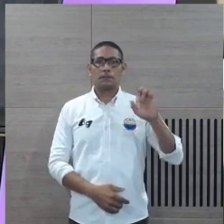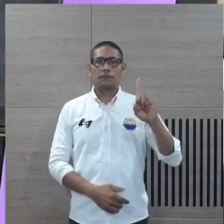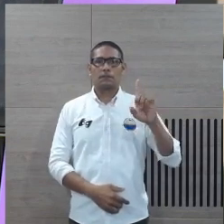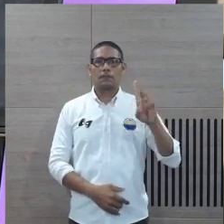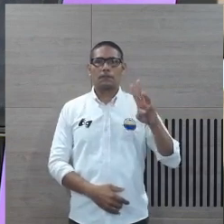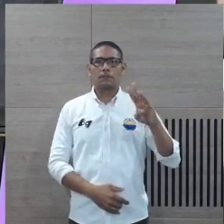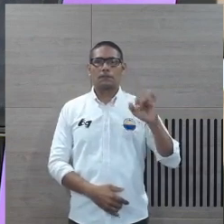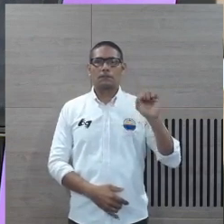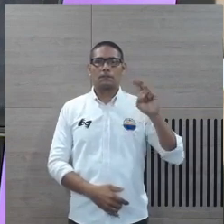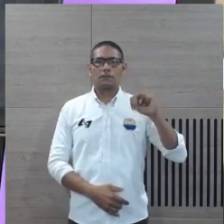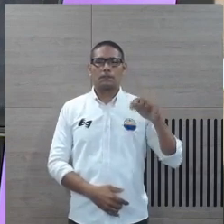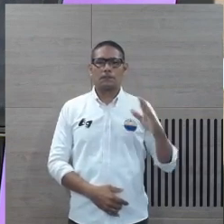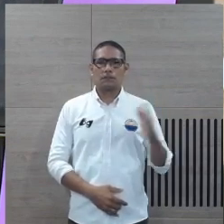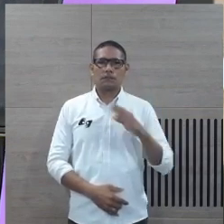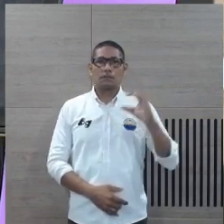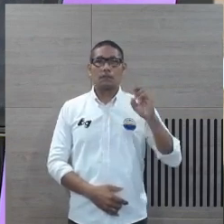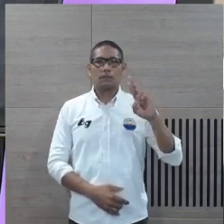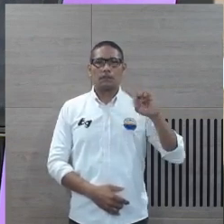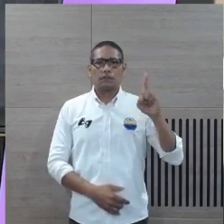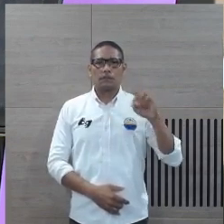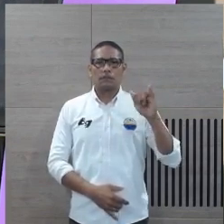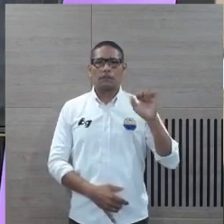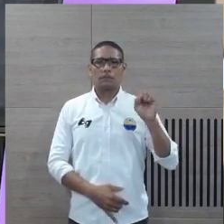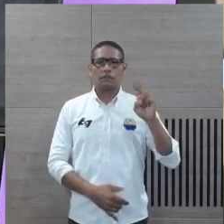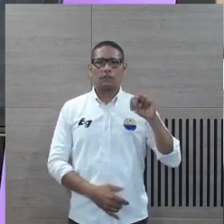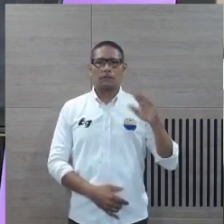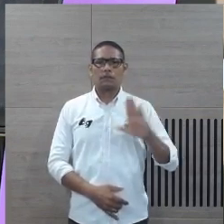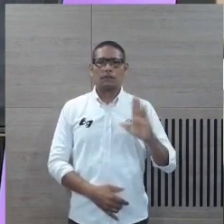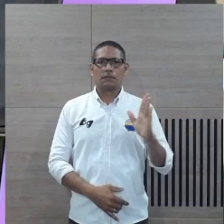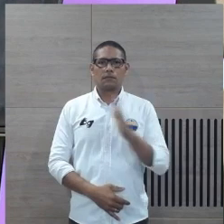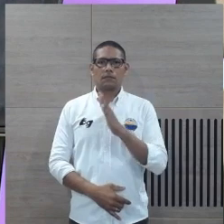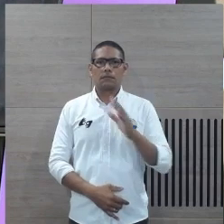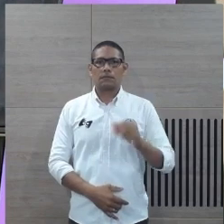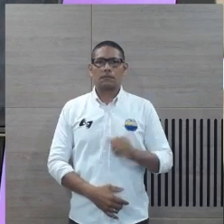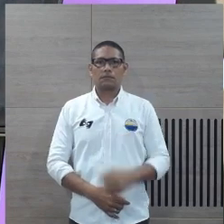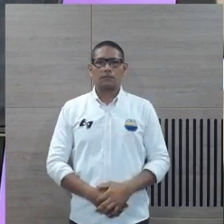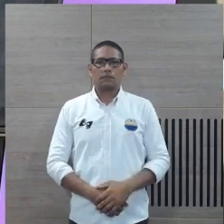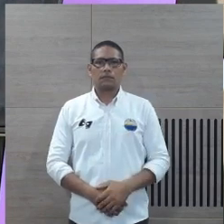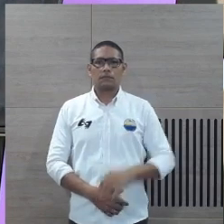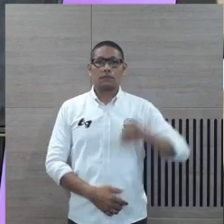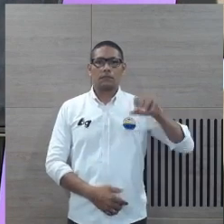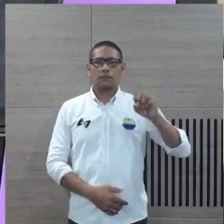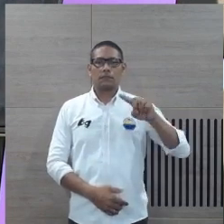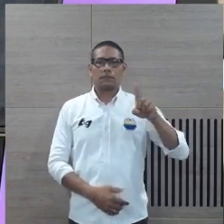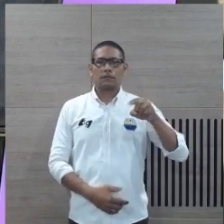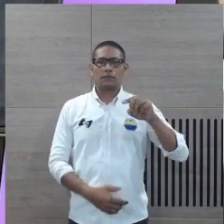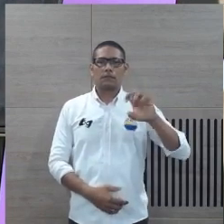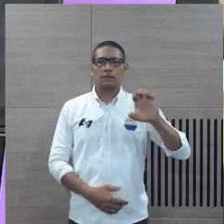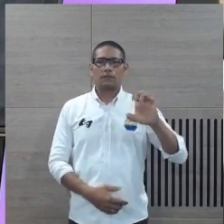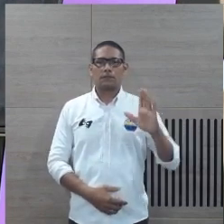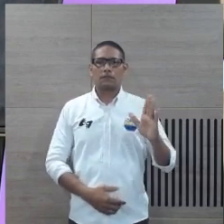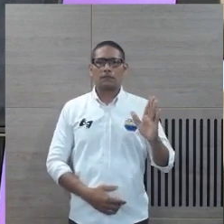García. José Julián Martínez Araújo. Isabel Gabriela Neuta Méndez.